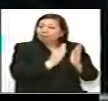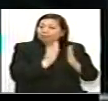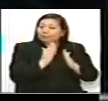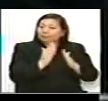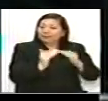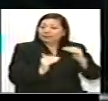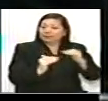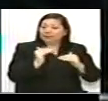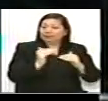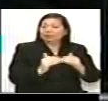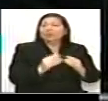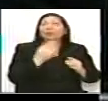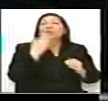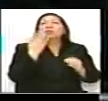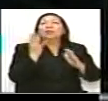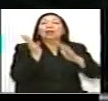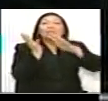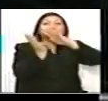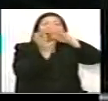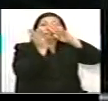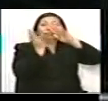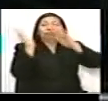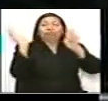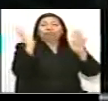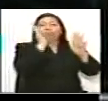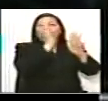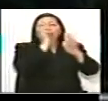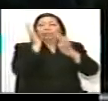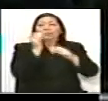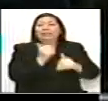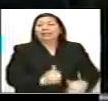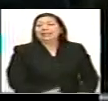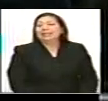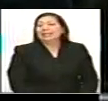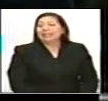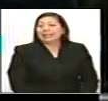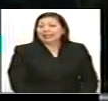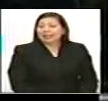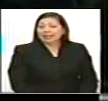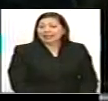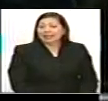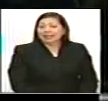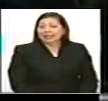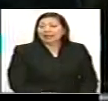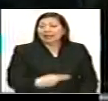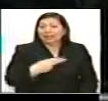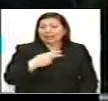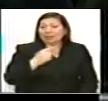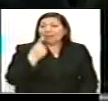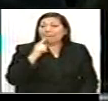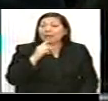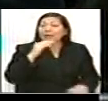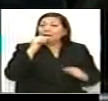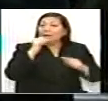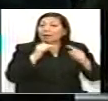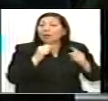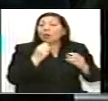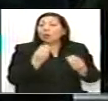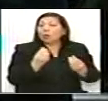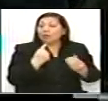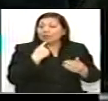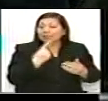las variables de la atmósfera y la dinámica de la atmósfera. La hidrológica es para medir los